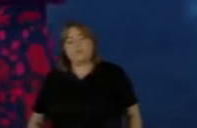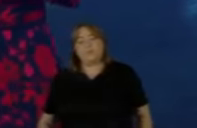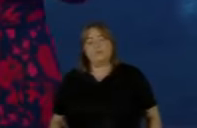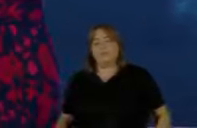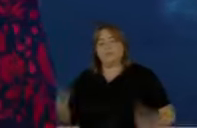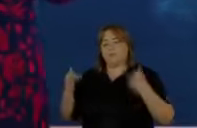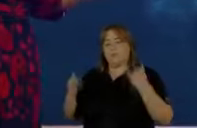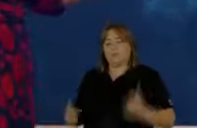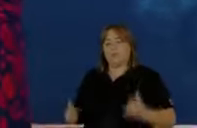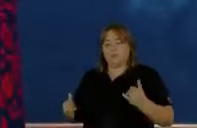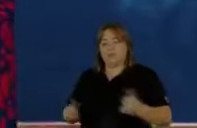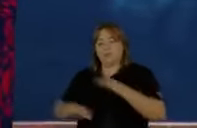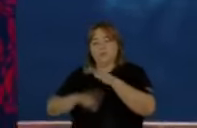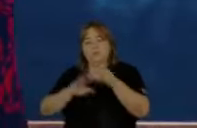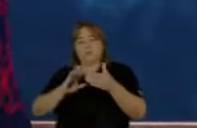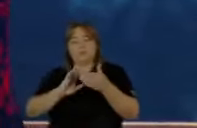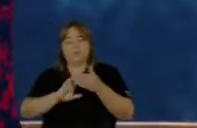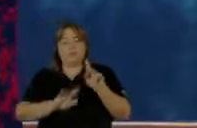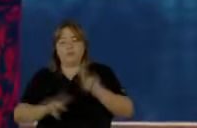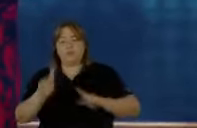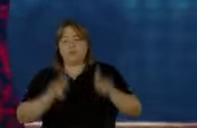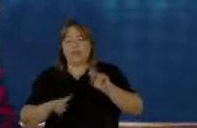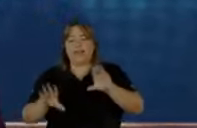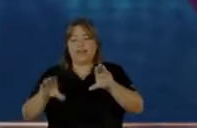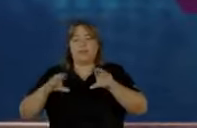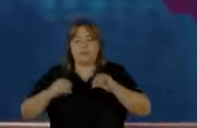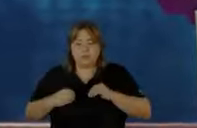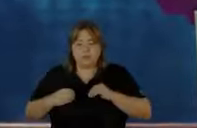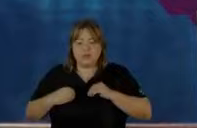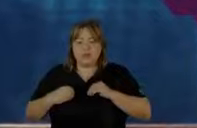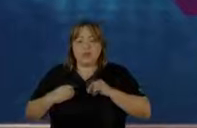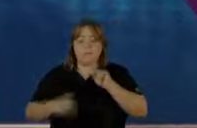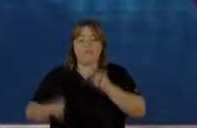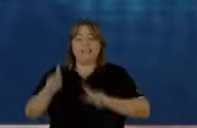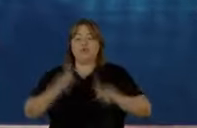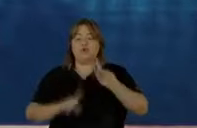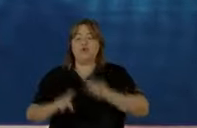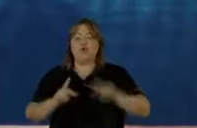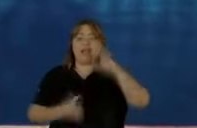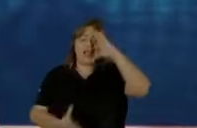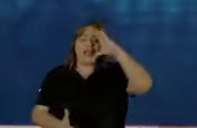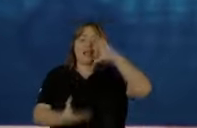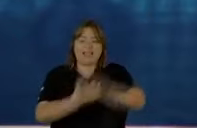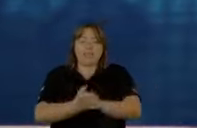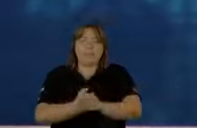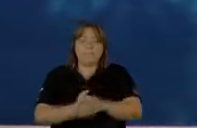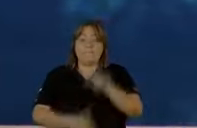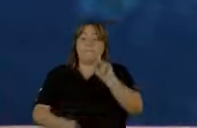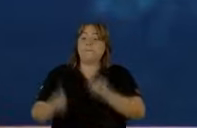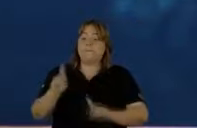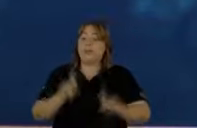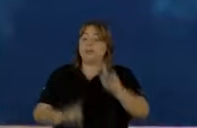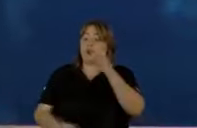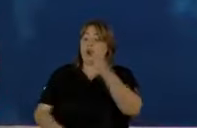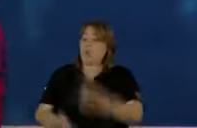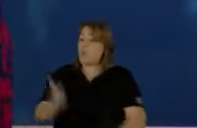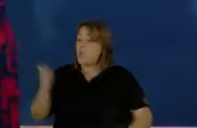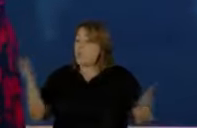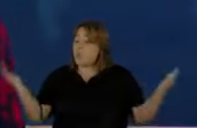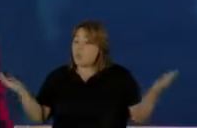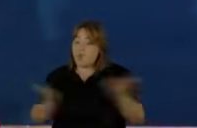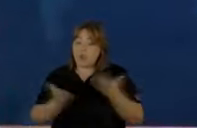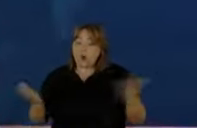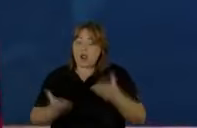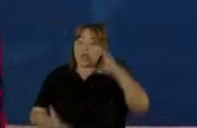Ahora, mas a todos los que le recibieron, a los que creen. ¿Qué dijo Juan 3:16? A los que creen. Y aquí que dice, a los que